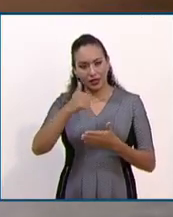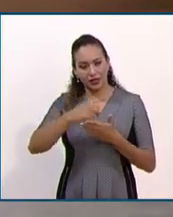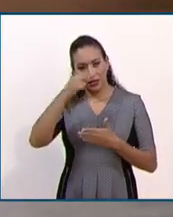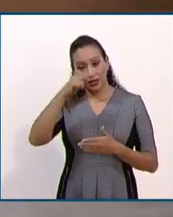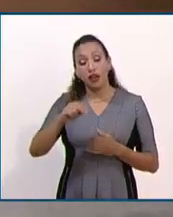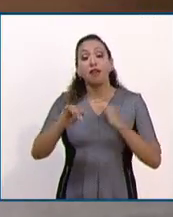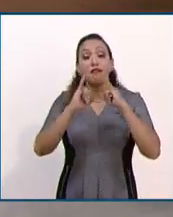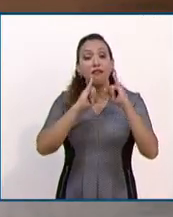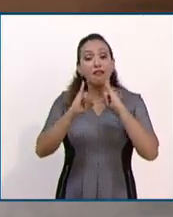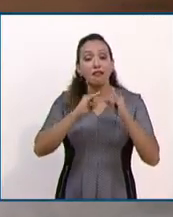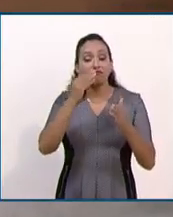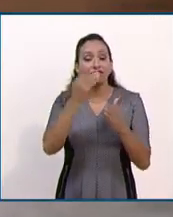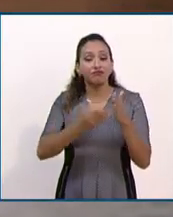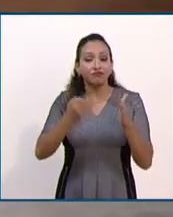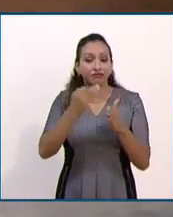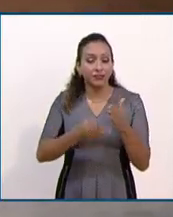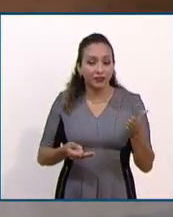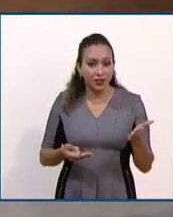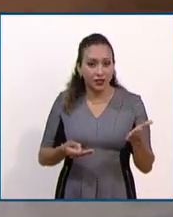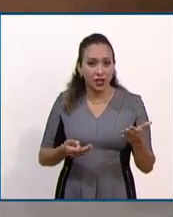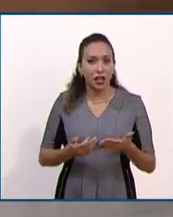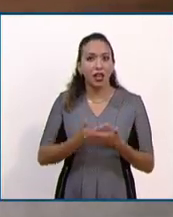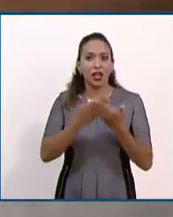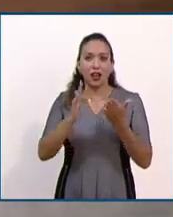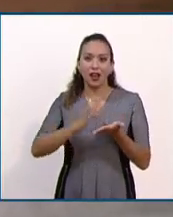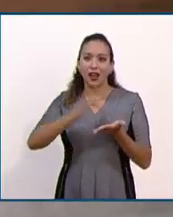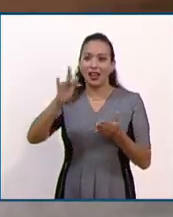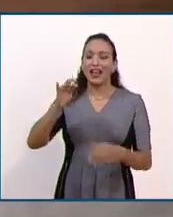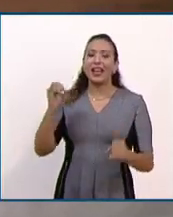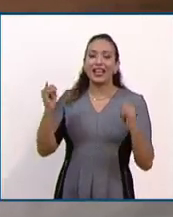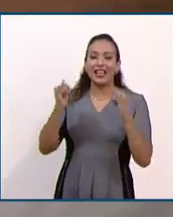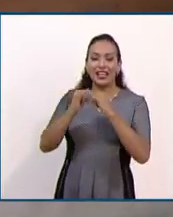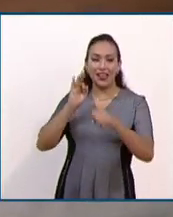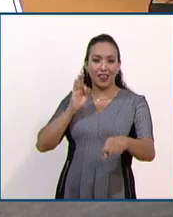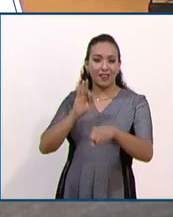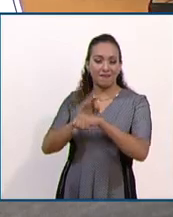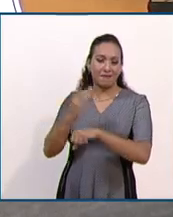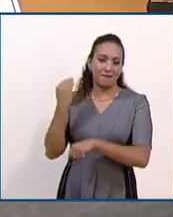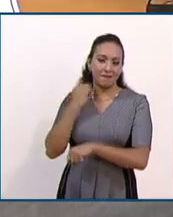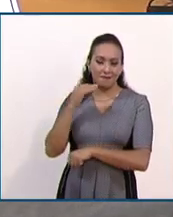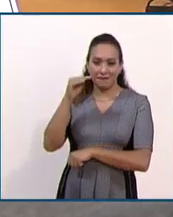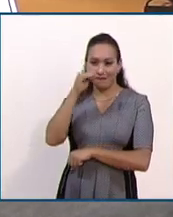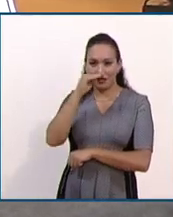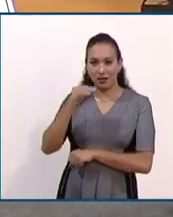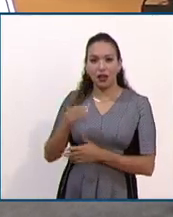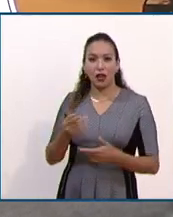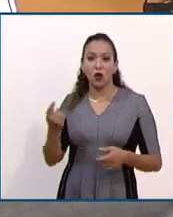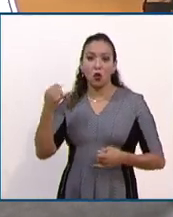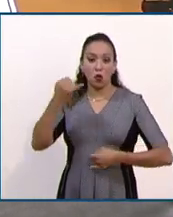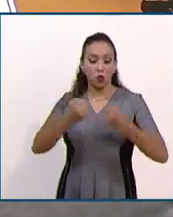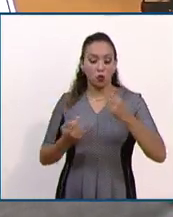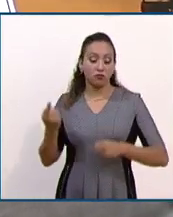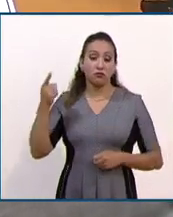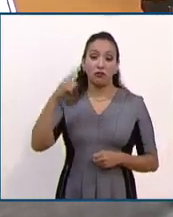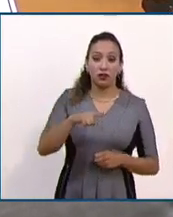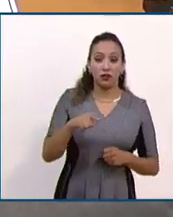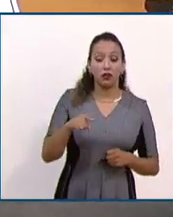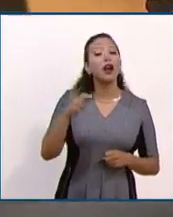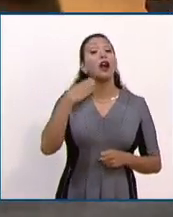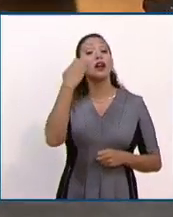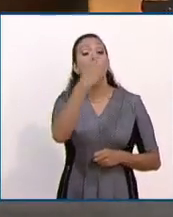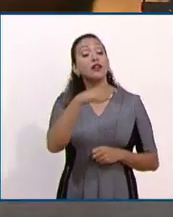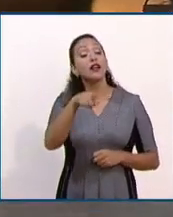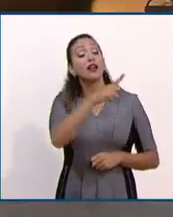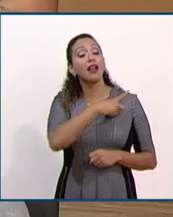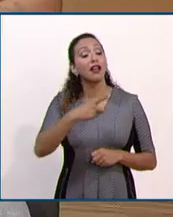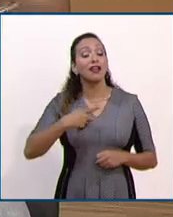buen intérprete. Hoy, gracias al Instituto Federal de Defensoría Pública, por orden de un juez, deben contar con asistencia